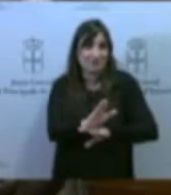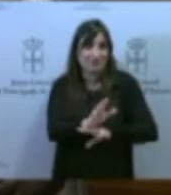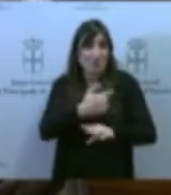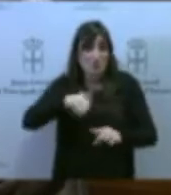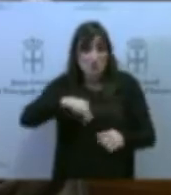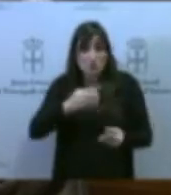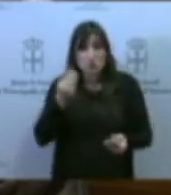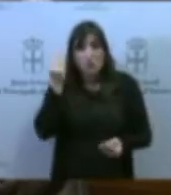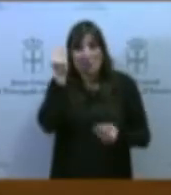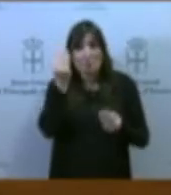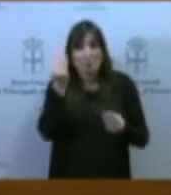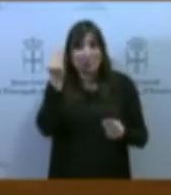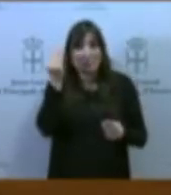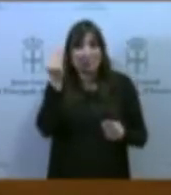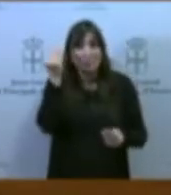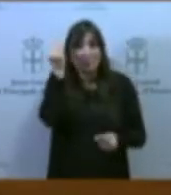negociación